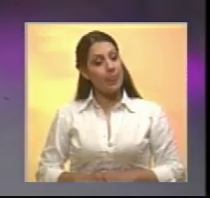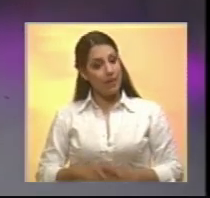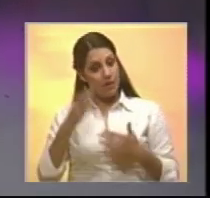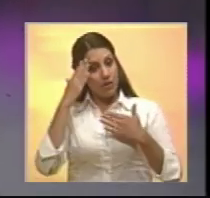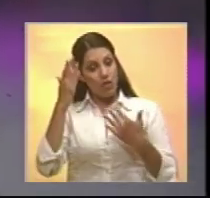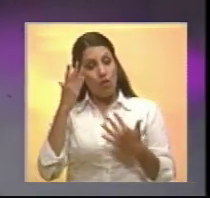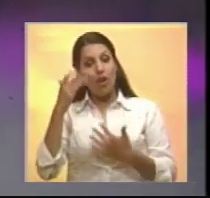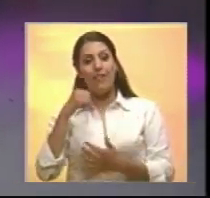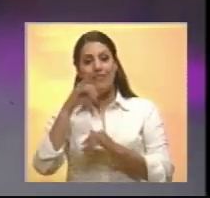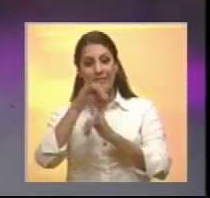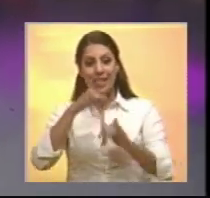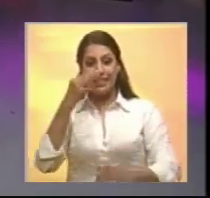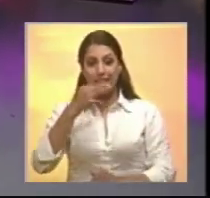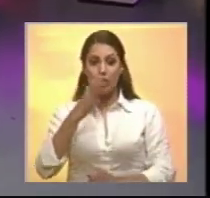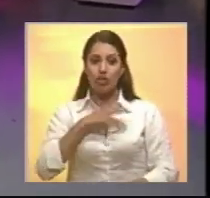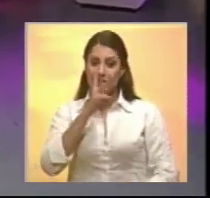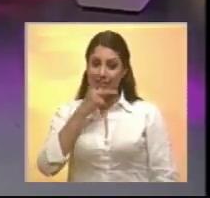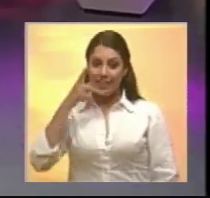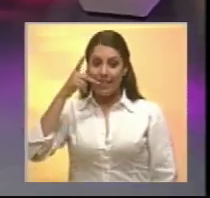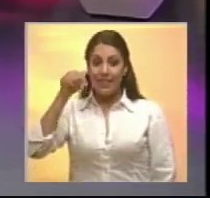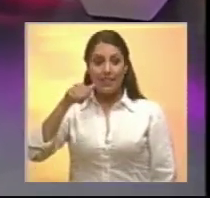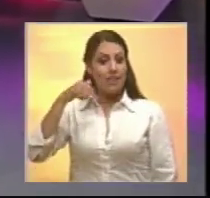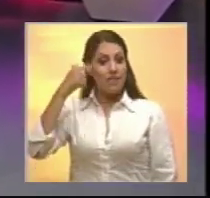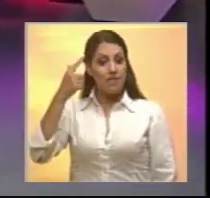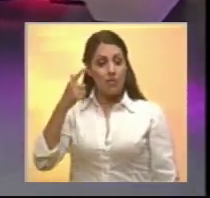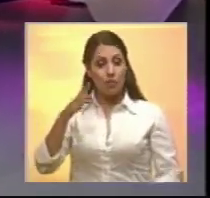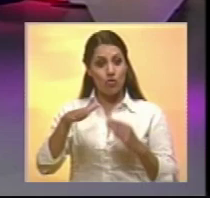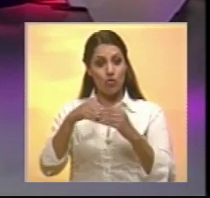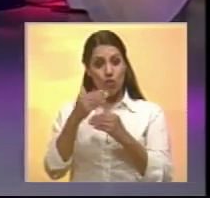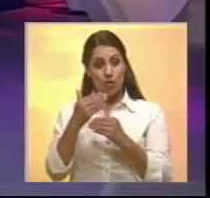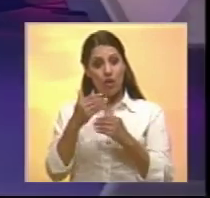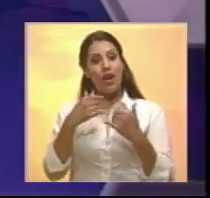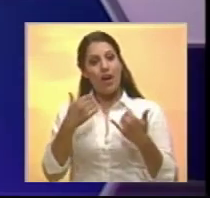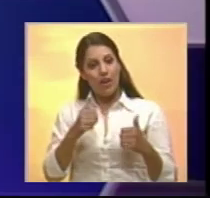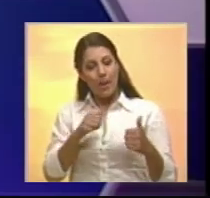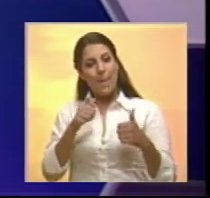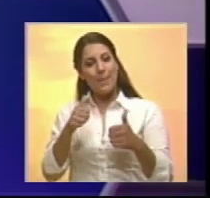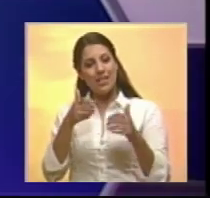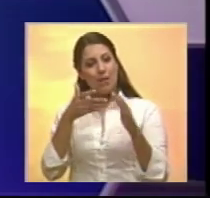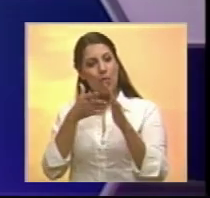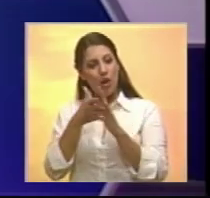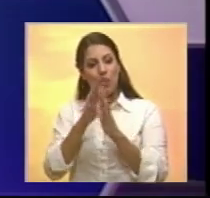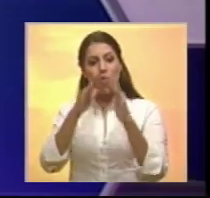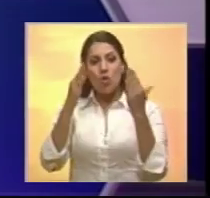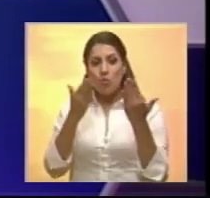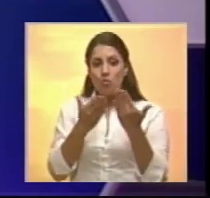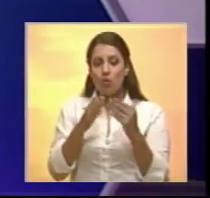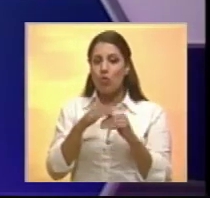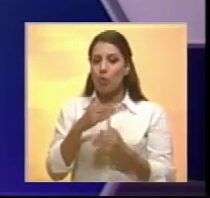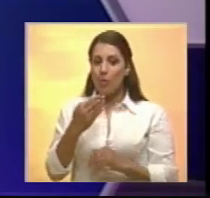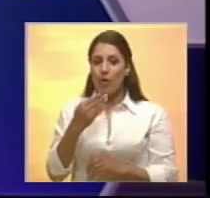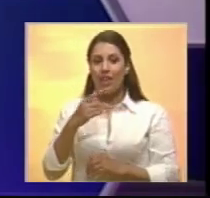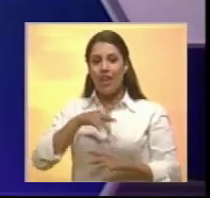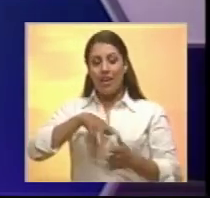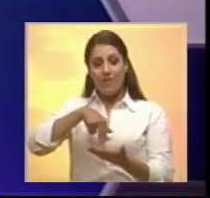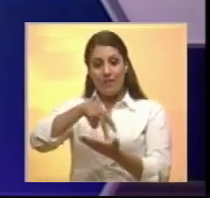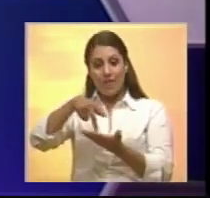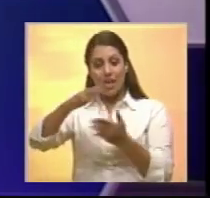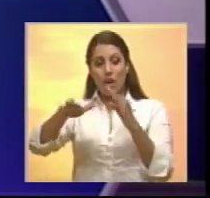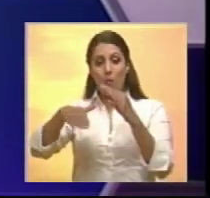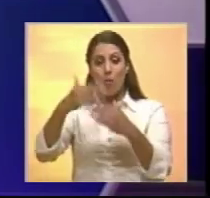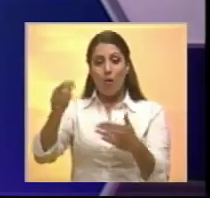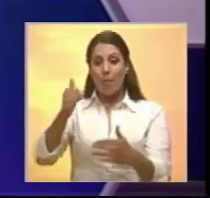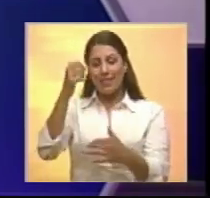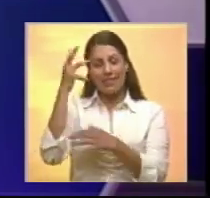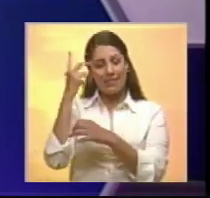Hola, ¿qué tal amigos? Feliz tarde, soy Cariel Cuadros y esto es Estrenos y Estrellas. Iniciamos las noticias del mundo del entretenimiento con el desfile de moda más